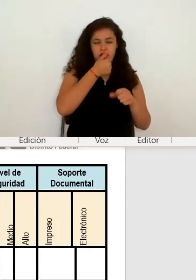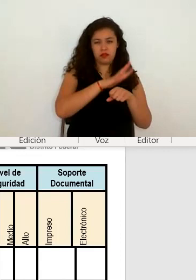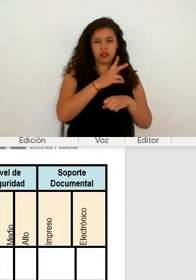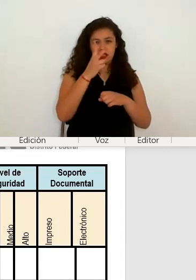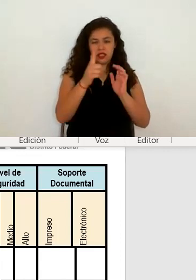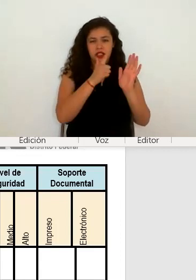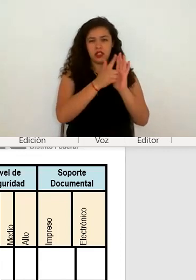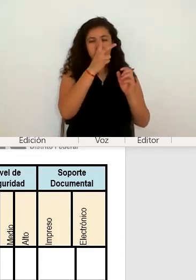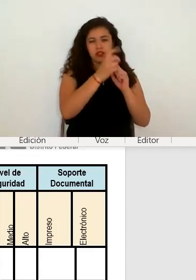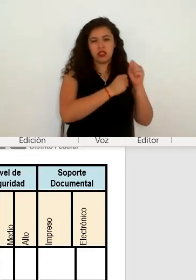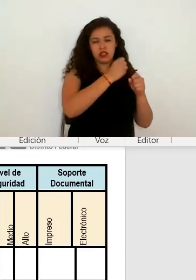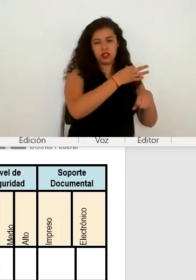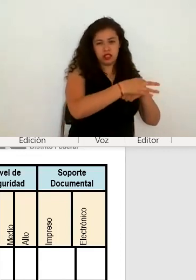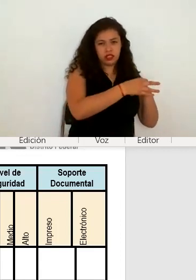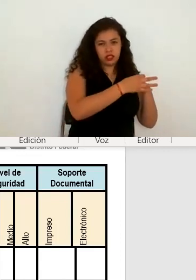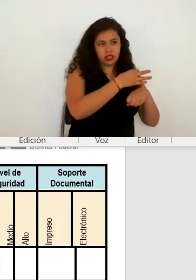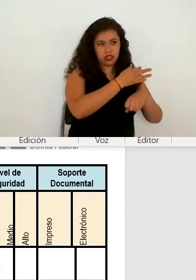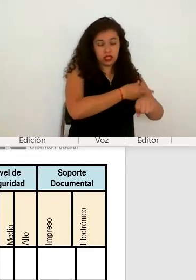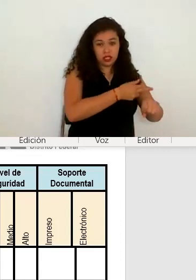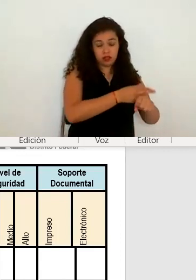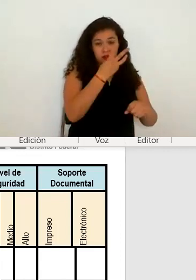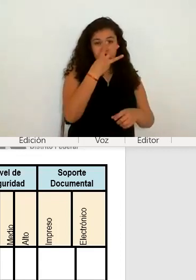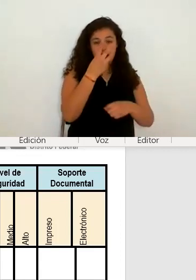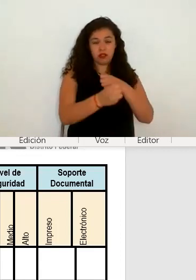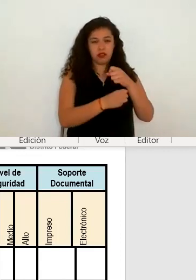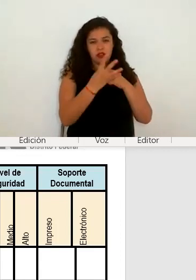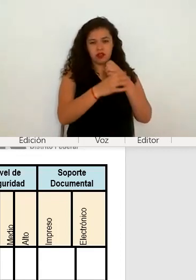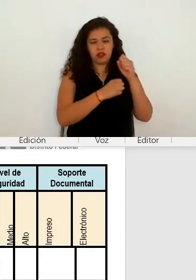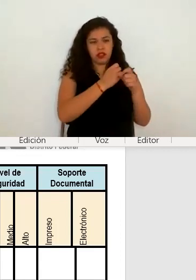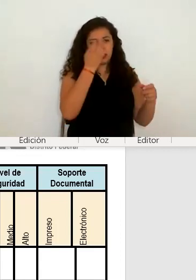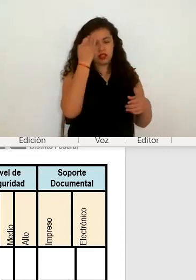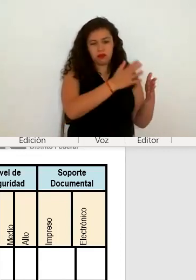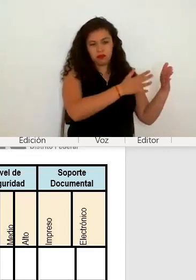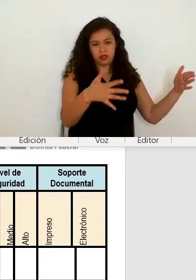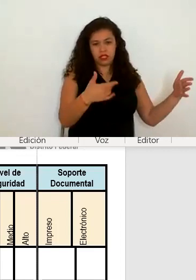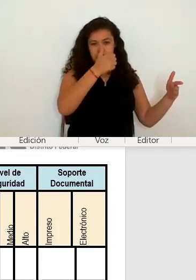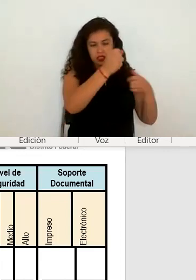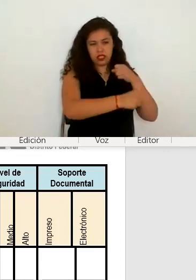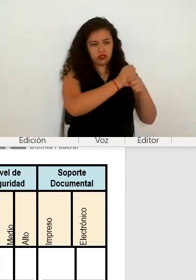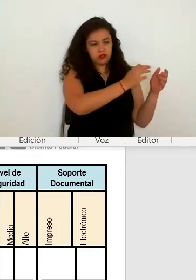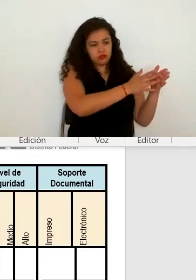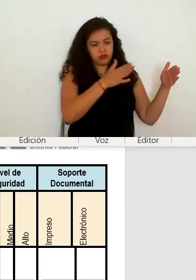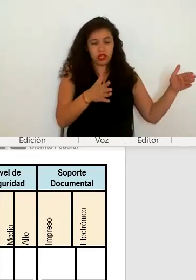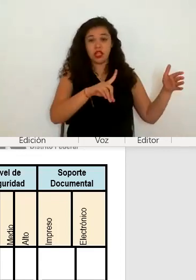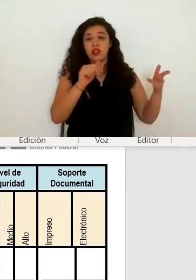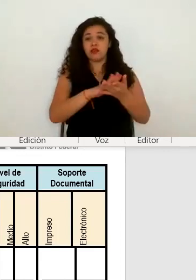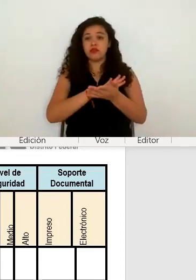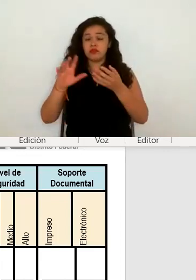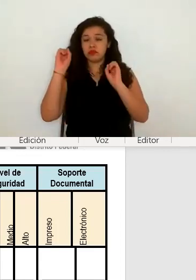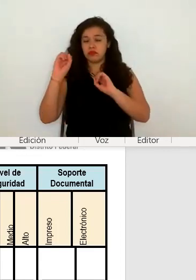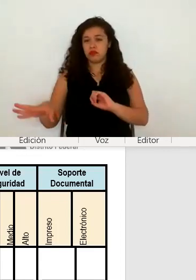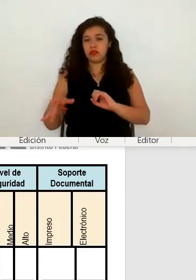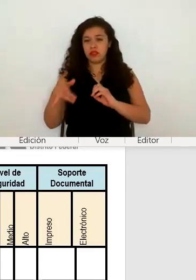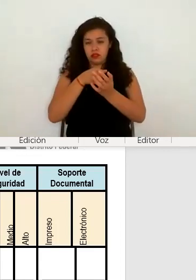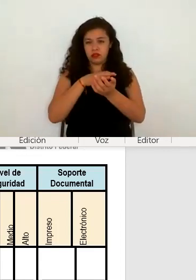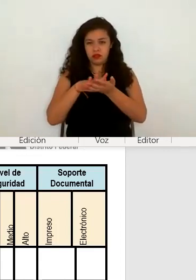en trámite, 4 concentración, tiempo total 6 y se eliminan. Ajá. El soporte es impreso